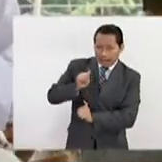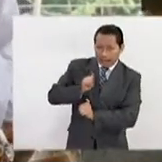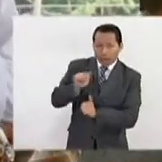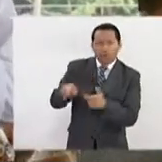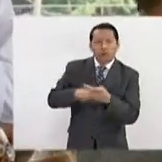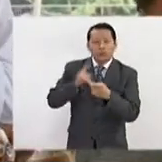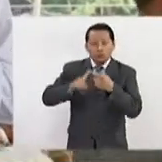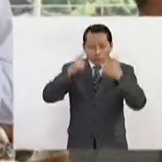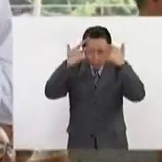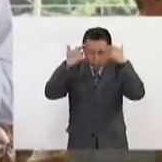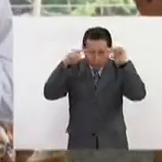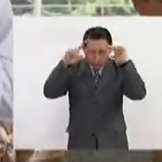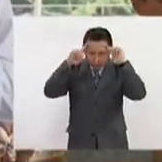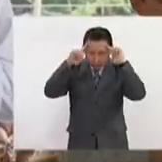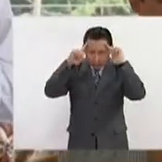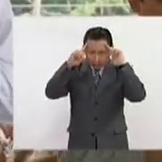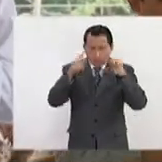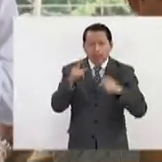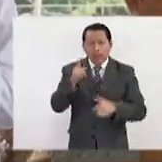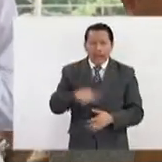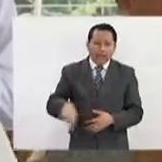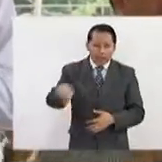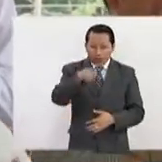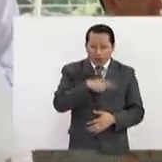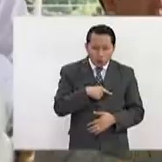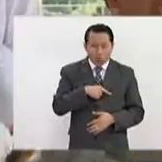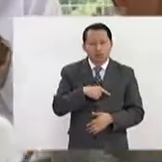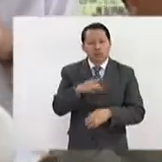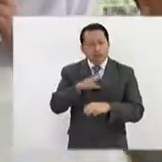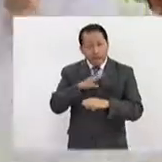de la Marina Armada de México. Ellos